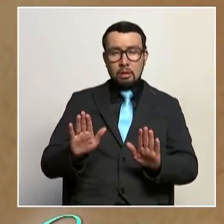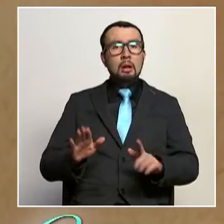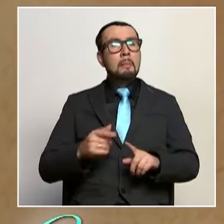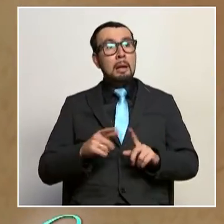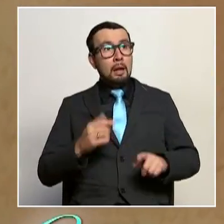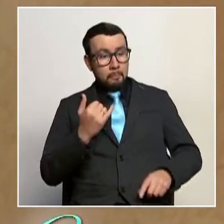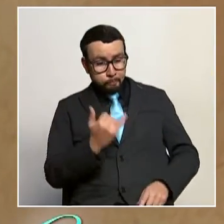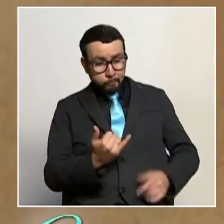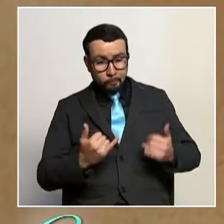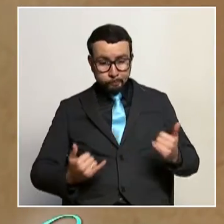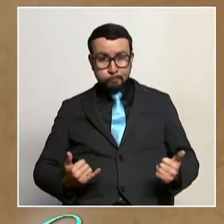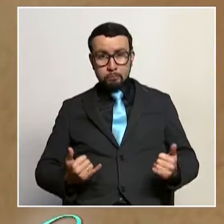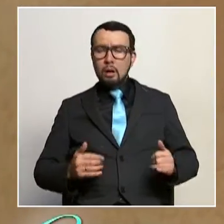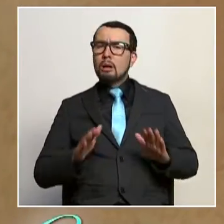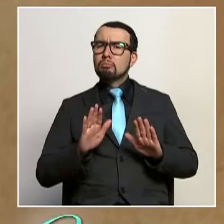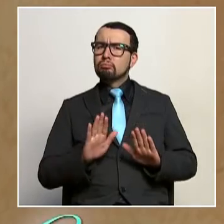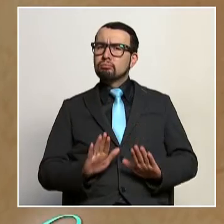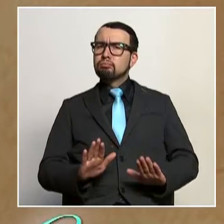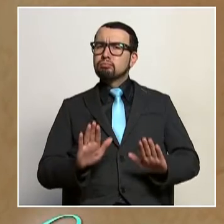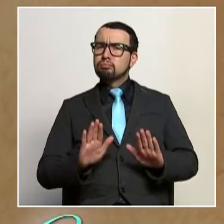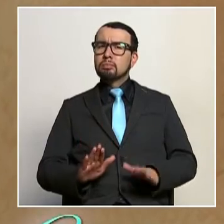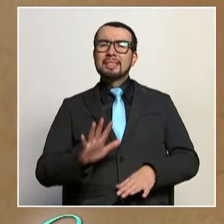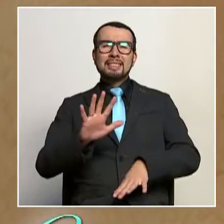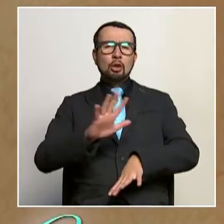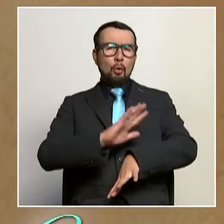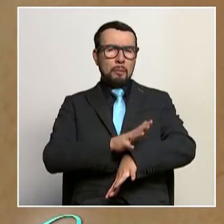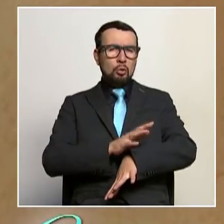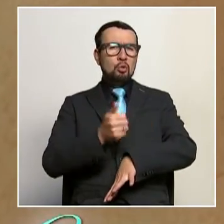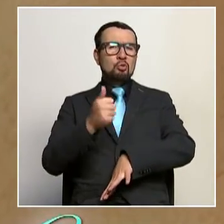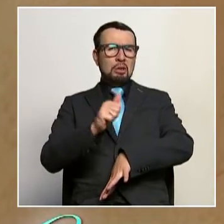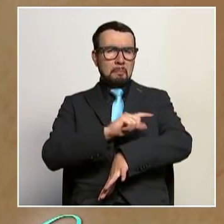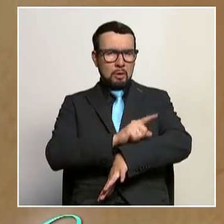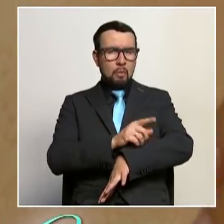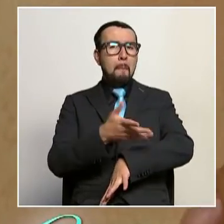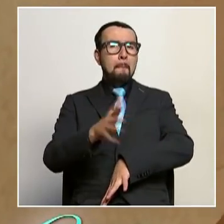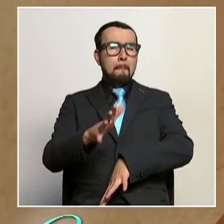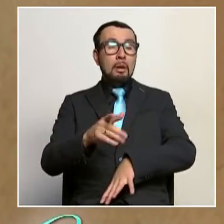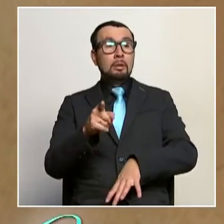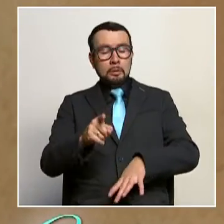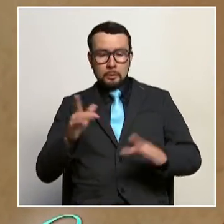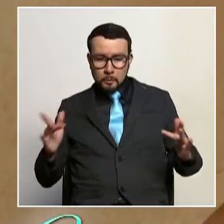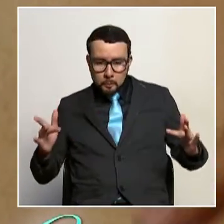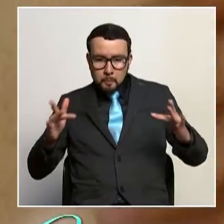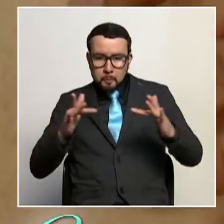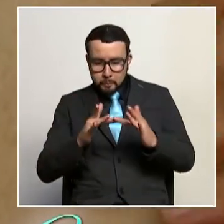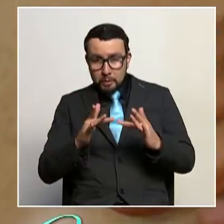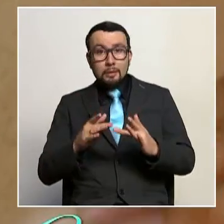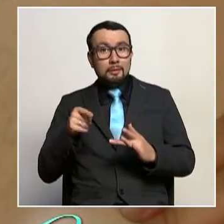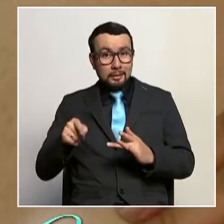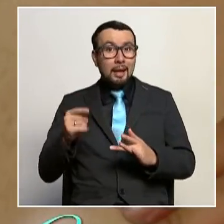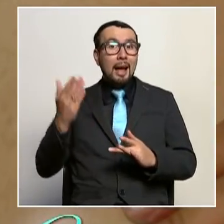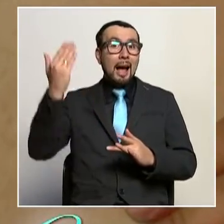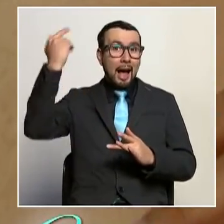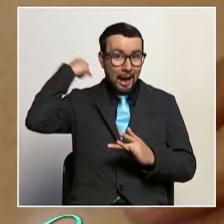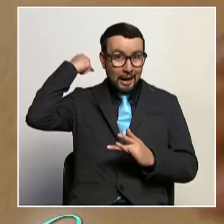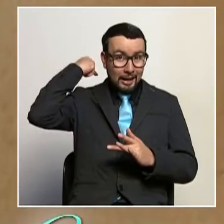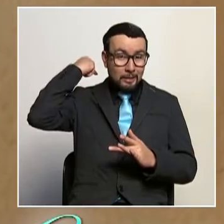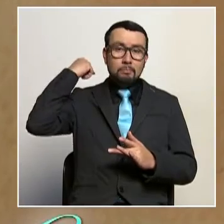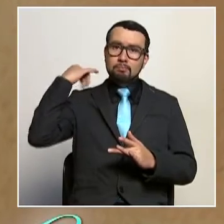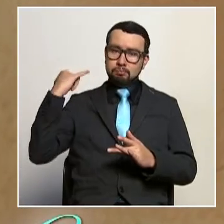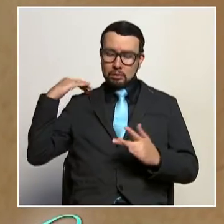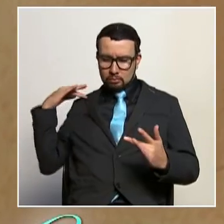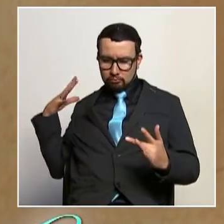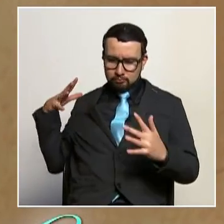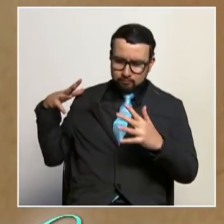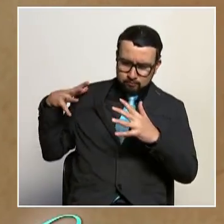puntos, dejándolos trabajar 5 o 10 minutos, complementan el efecto que se hizo ya en la parte,